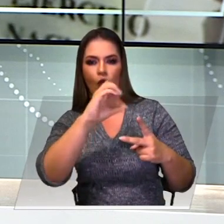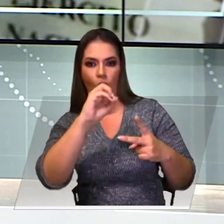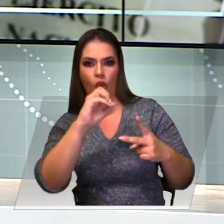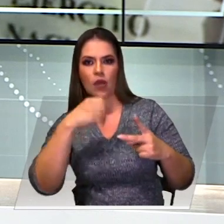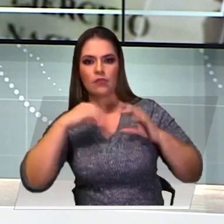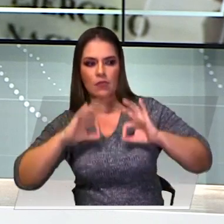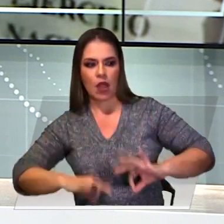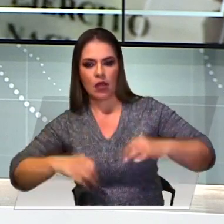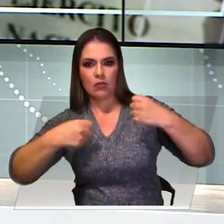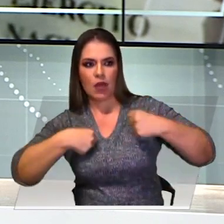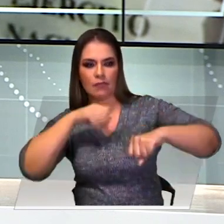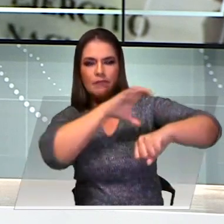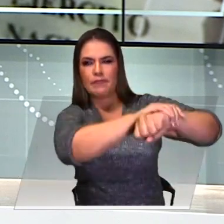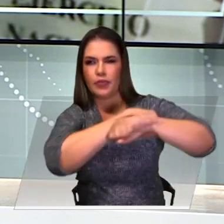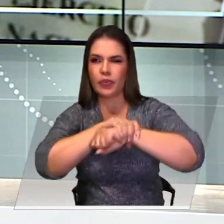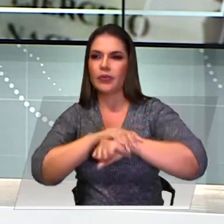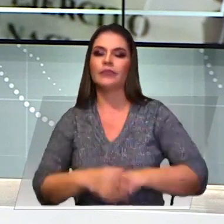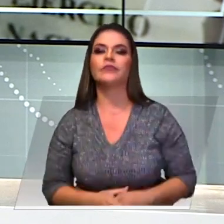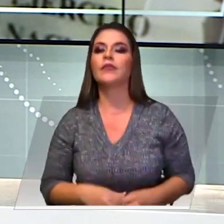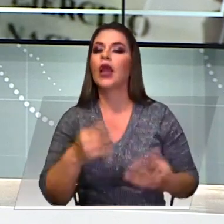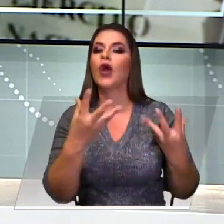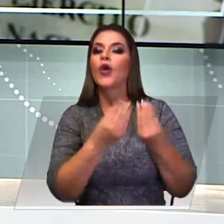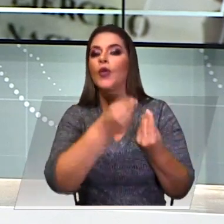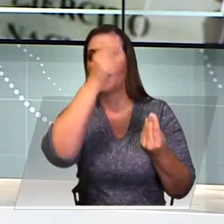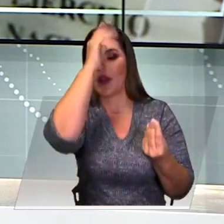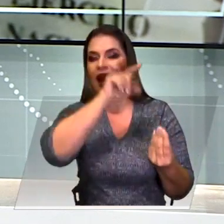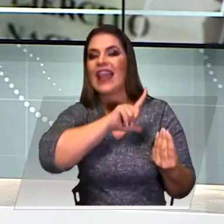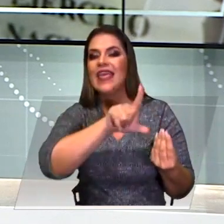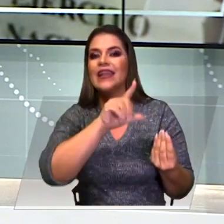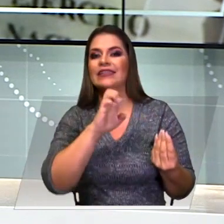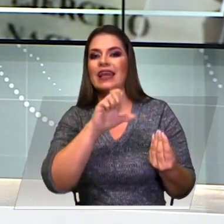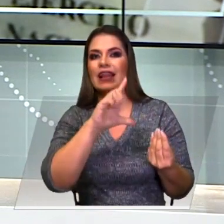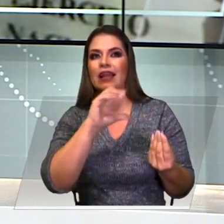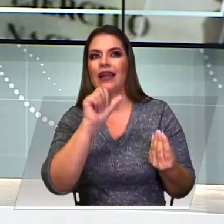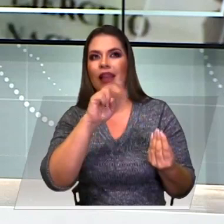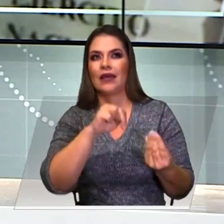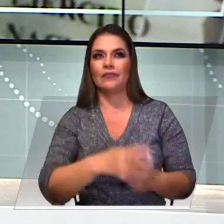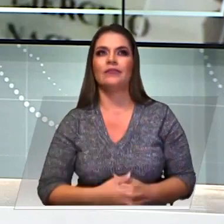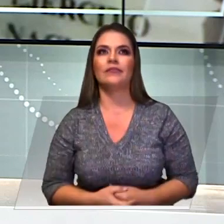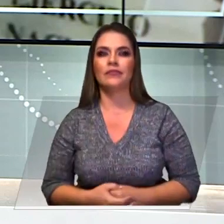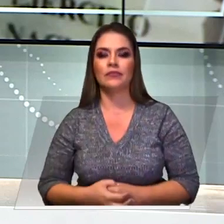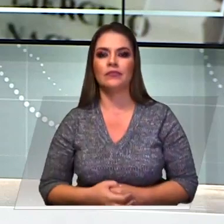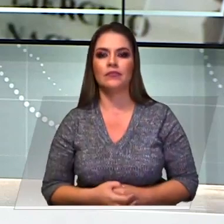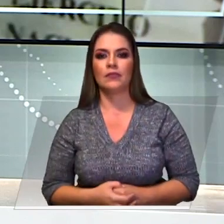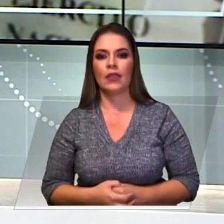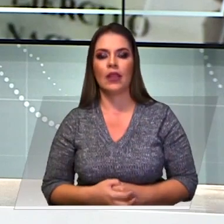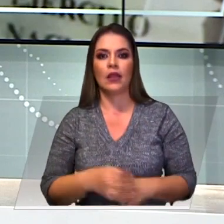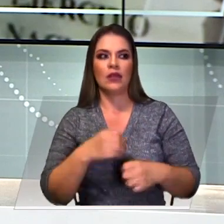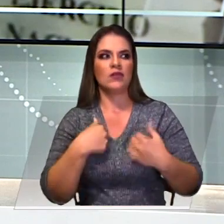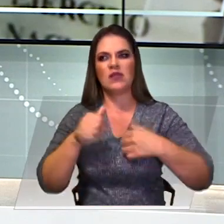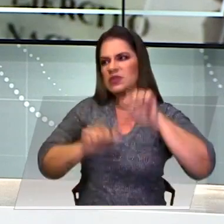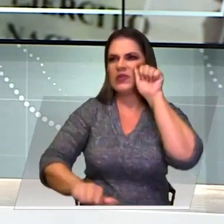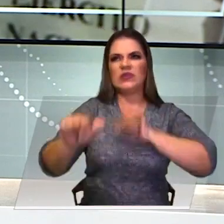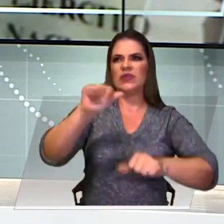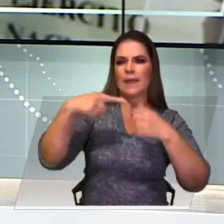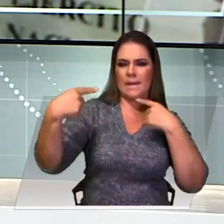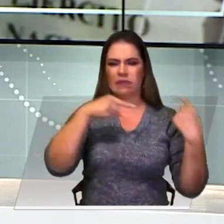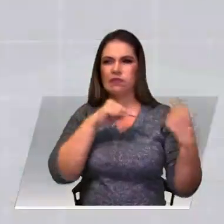cabecillas del grupo criminal Clan del Golfo. Uno de ellos se resistió al arresto y resultó herido por la fuerza